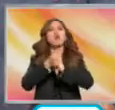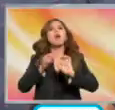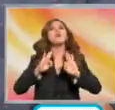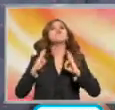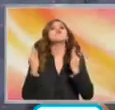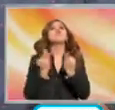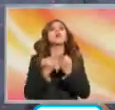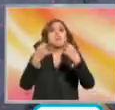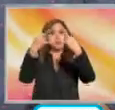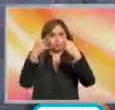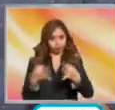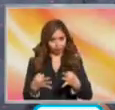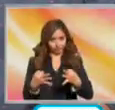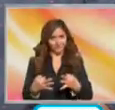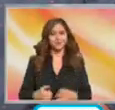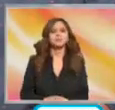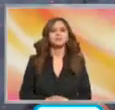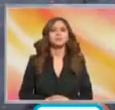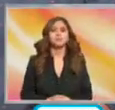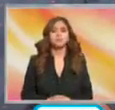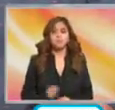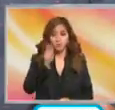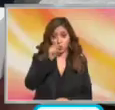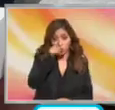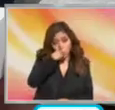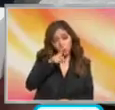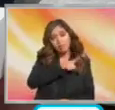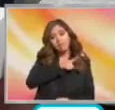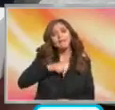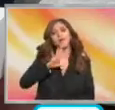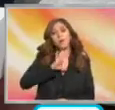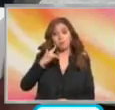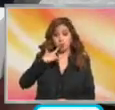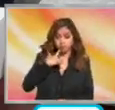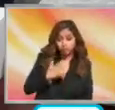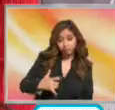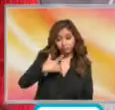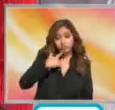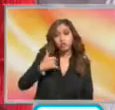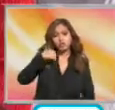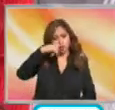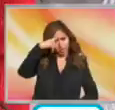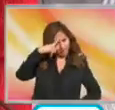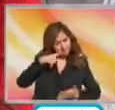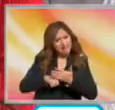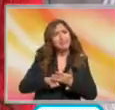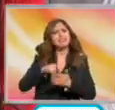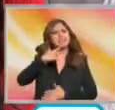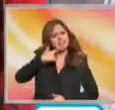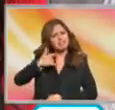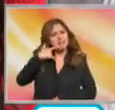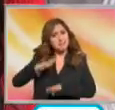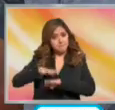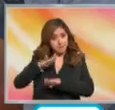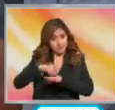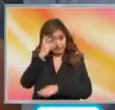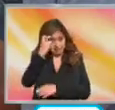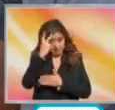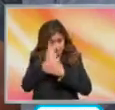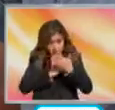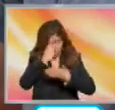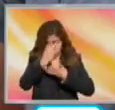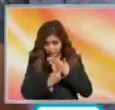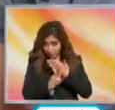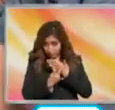perseverancia, en todo sentido, viene siendo como este hilo conductor, el creer en nuestro proyecto. Sí, Gaby, fíjate que hay que ser muy